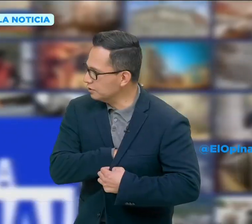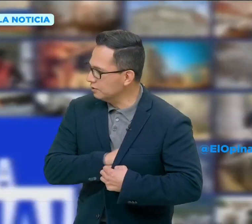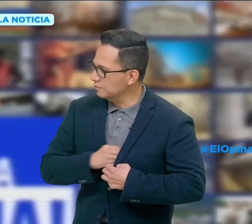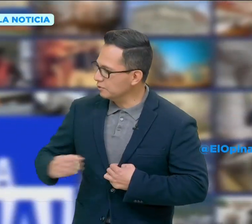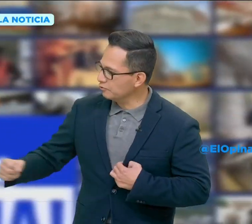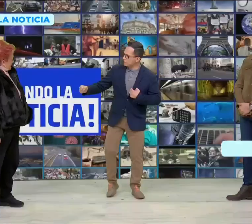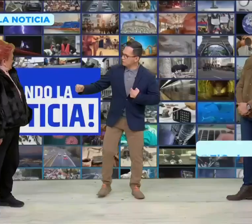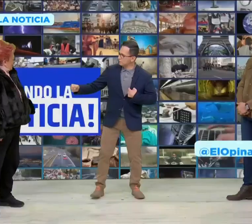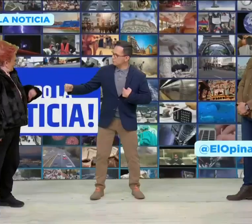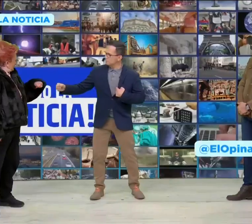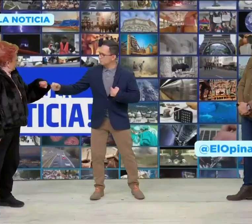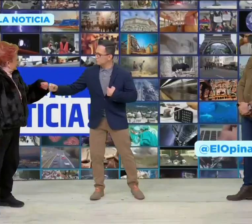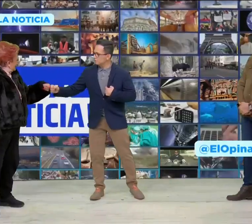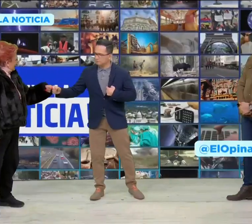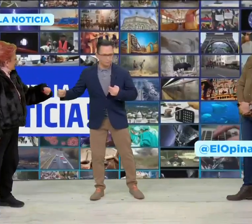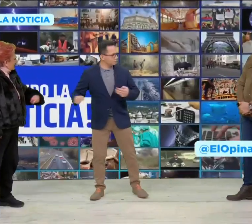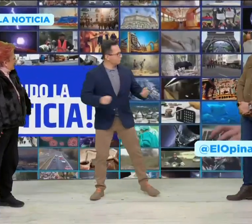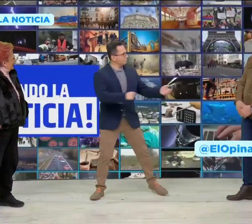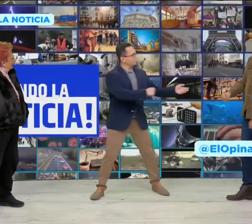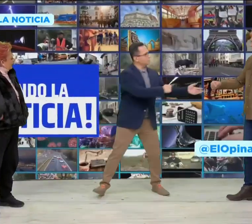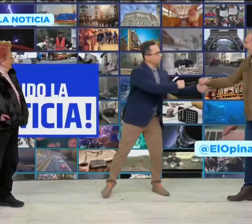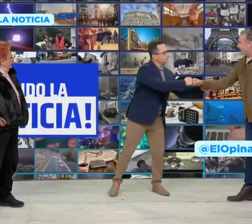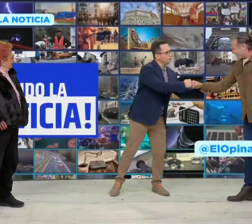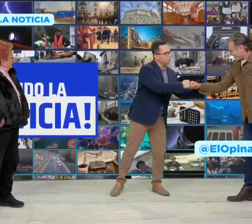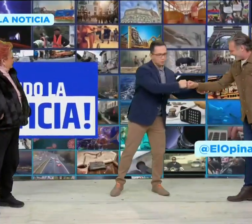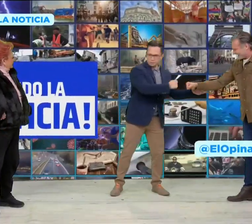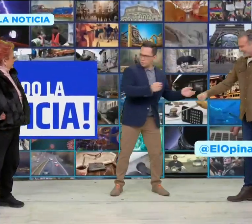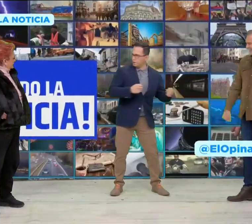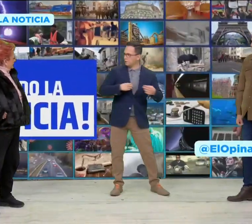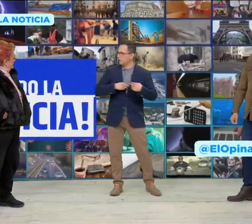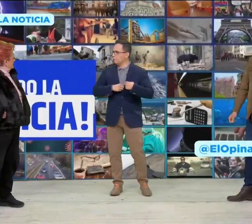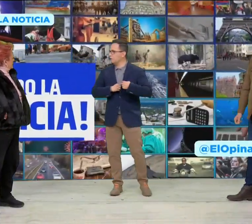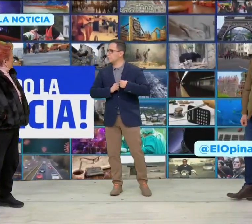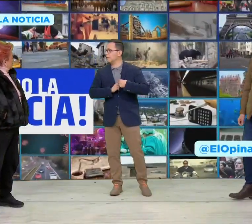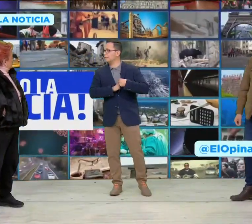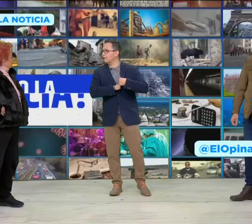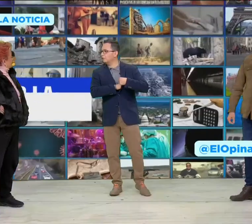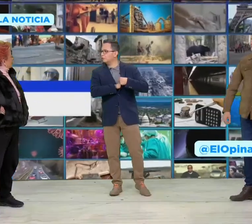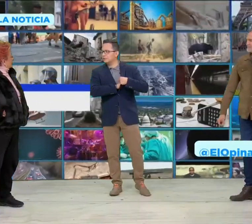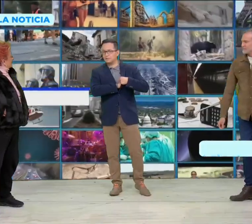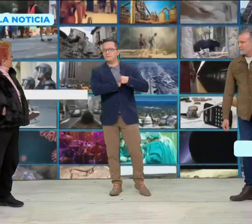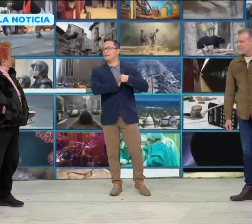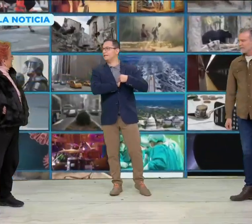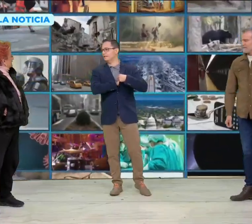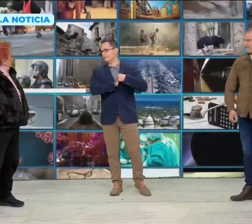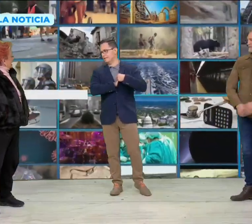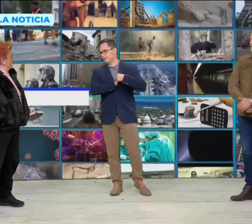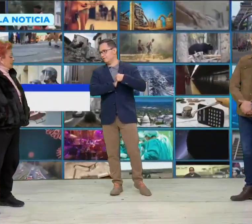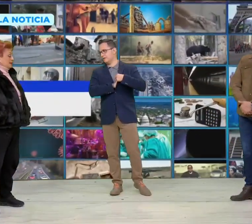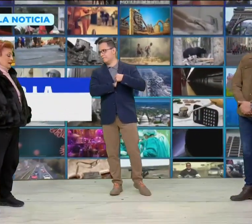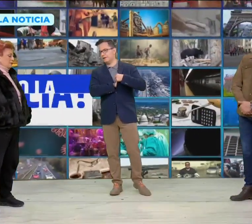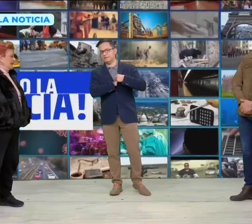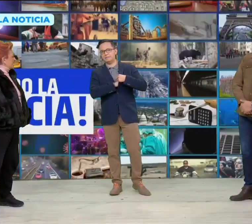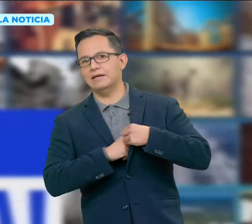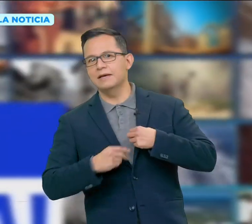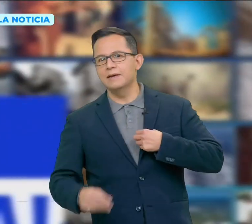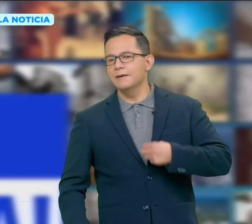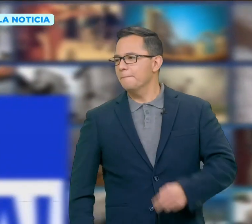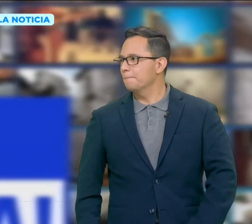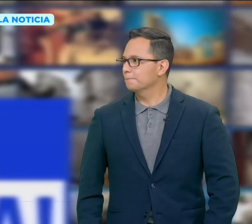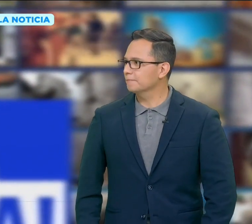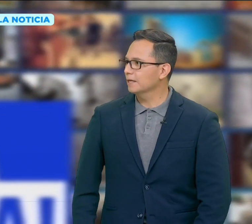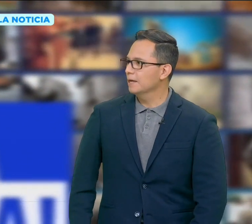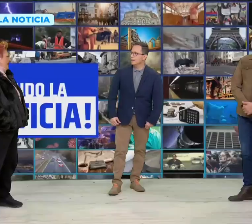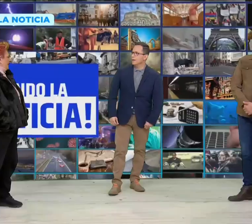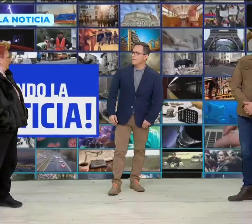Señora, ¿cómo está usted? Buenos días. Estoy encantada de verlo. Pues qué bueno, porque le traigo noticias variaditas el día de hoy. ¿Qué le parece? Ya sabe que